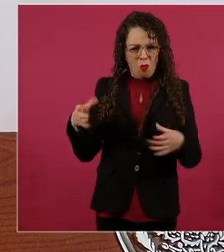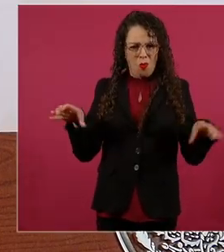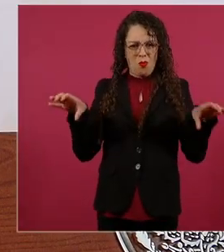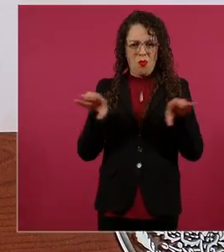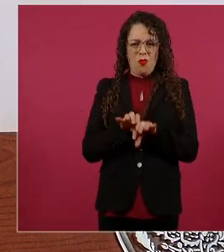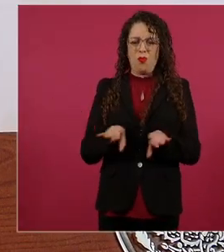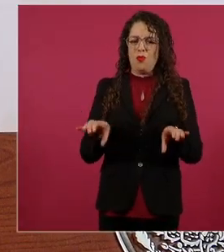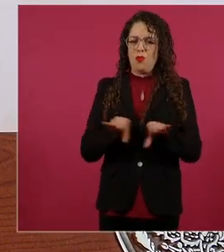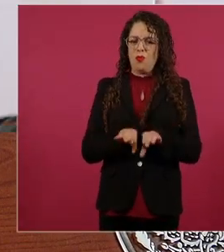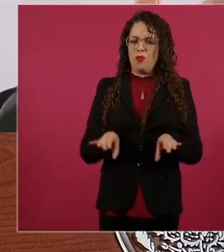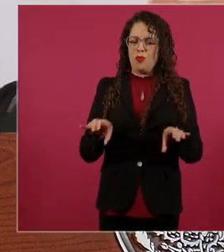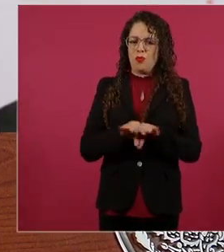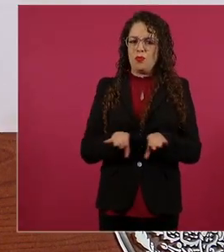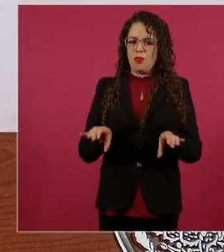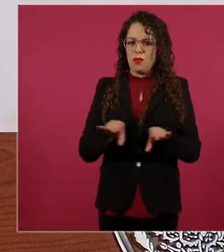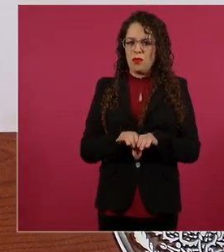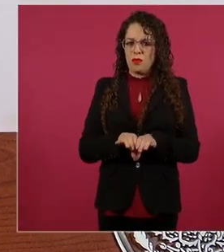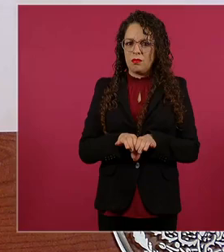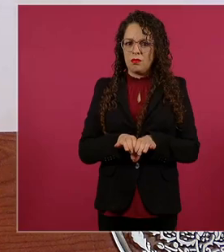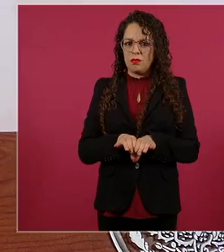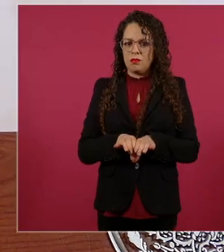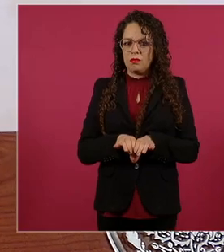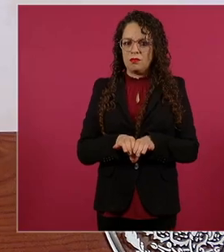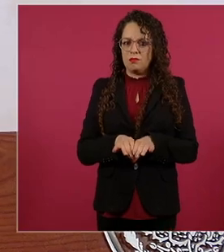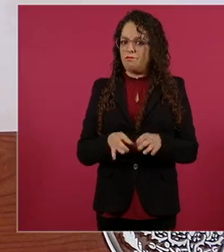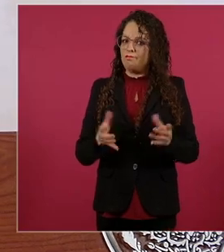que la elección